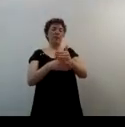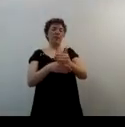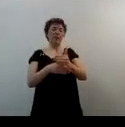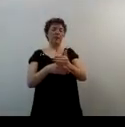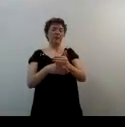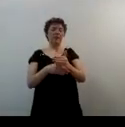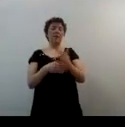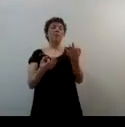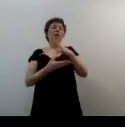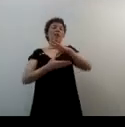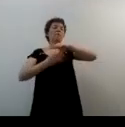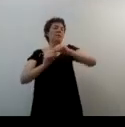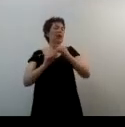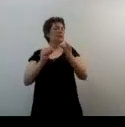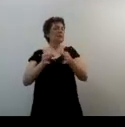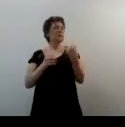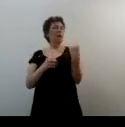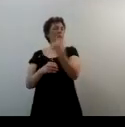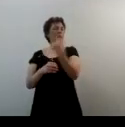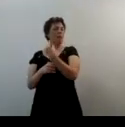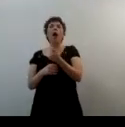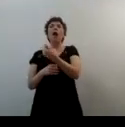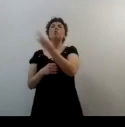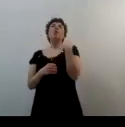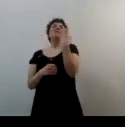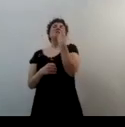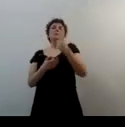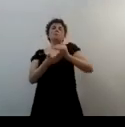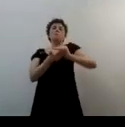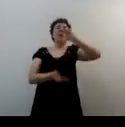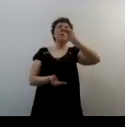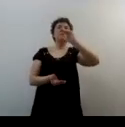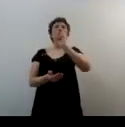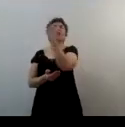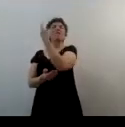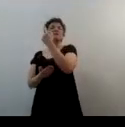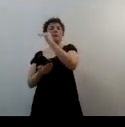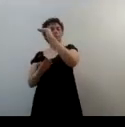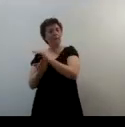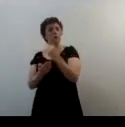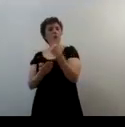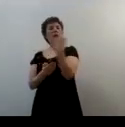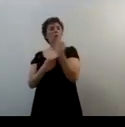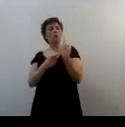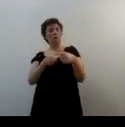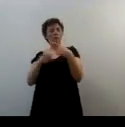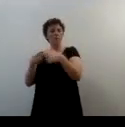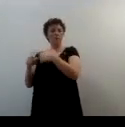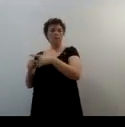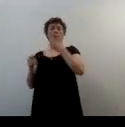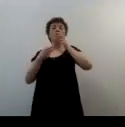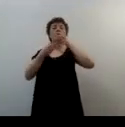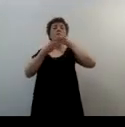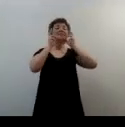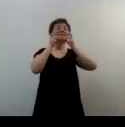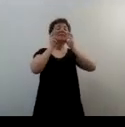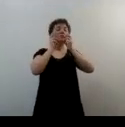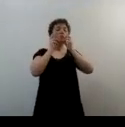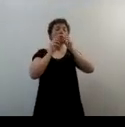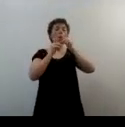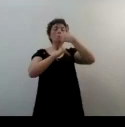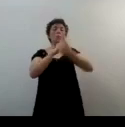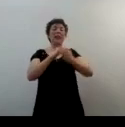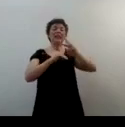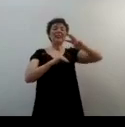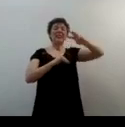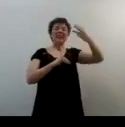adaptarlo como siempre. O sea, hay gente que requiere más y necesita más, pero con esto ya suele ser suficiente. Pero, por ejemplo, un desayuno con el triple de pan o con una